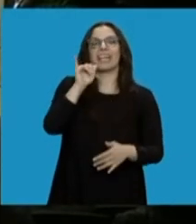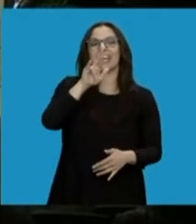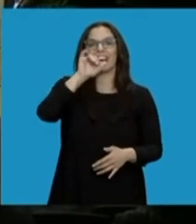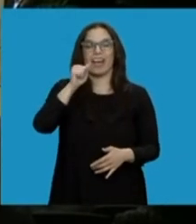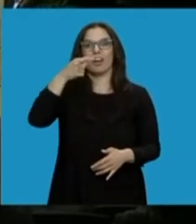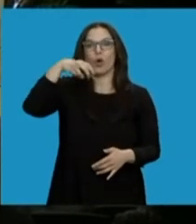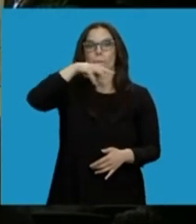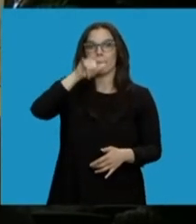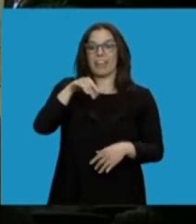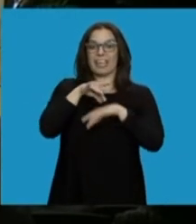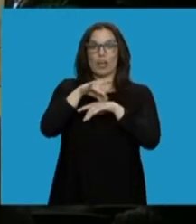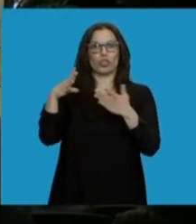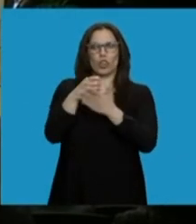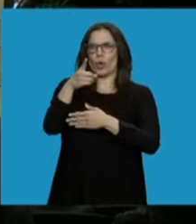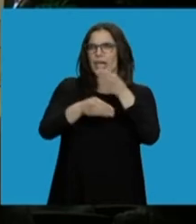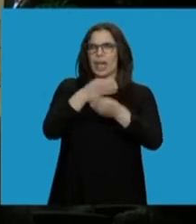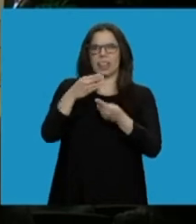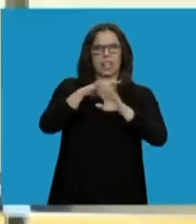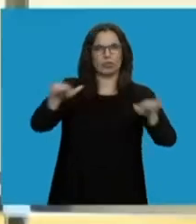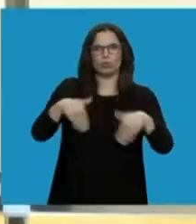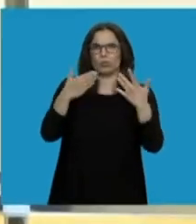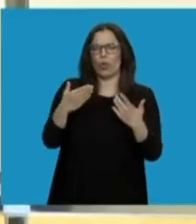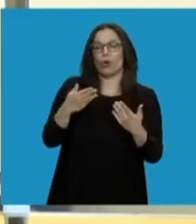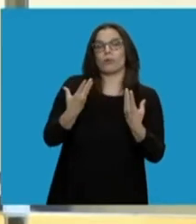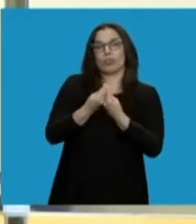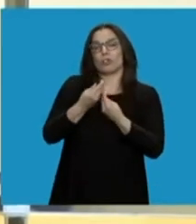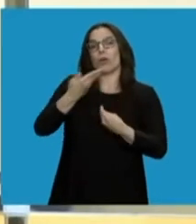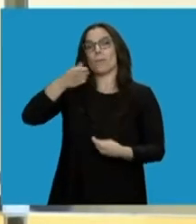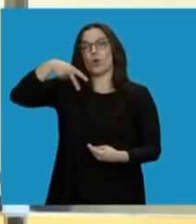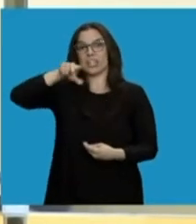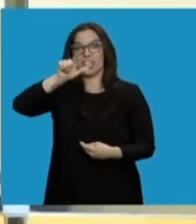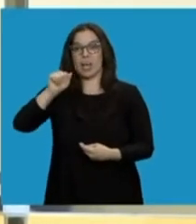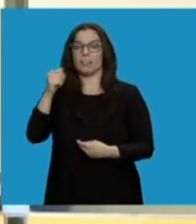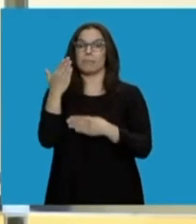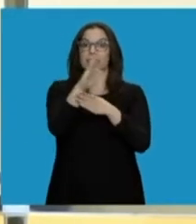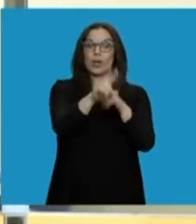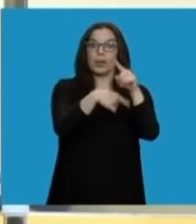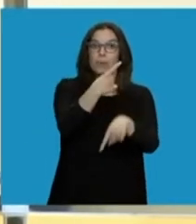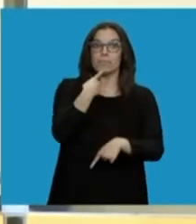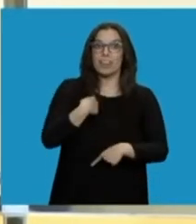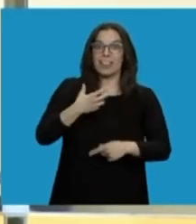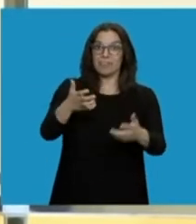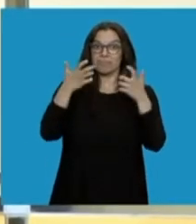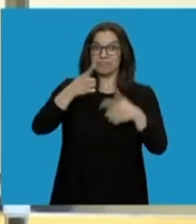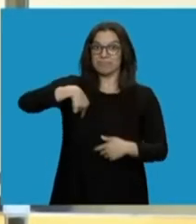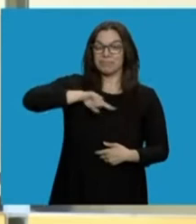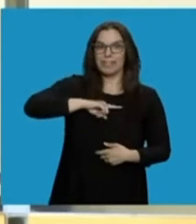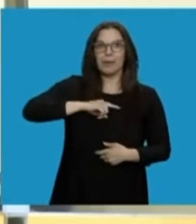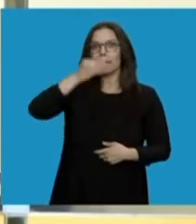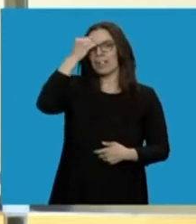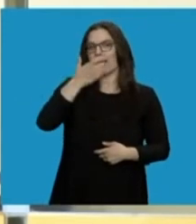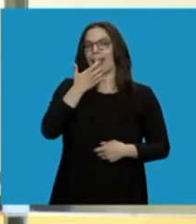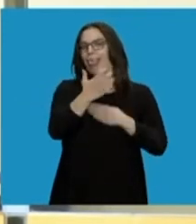el guión, y ella se encargó de todo. Entre ella y Eduardo Bonilla lo presentaron, y cuando me llamaron para decirme que habíamos ganado, me pareció hasta una